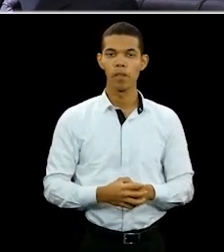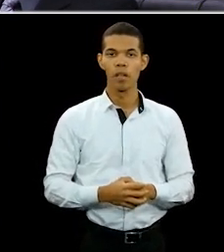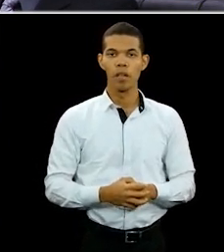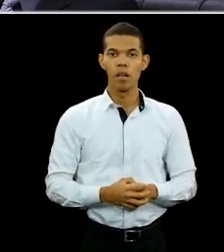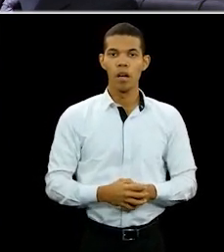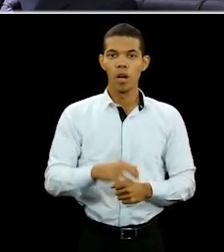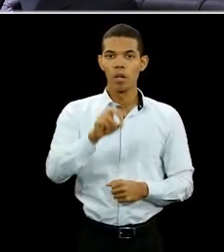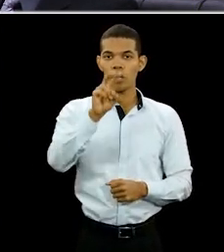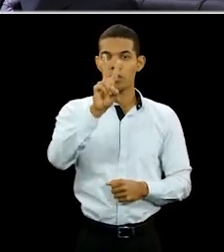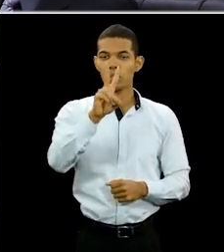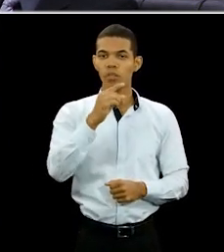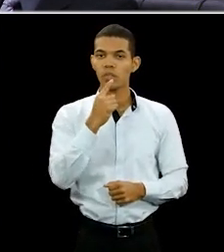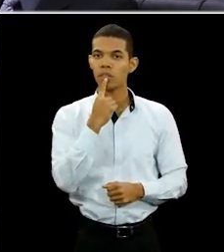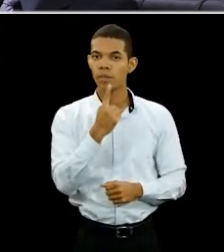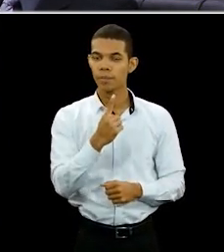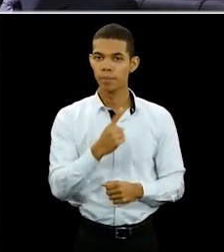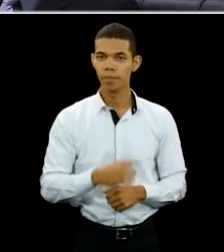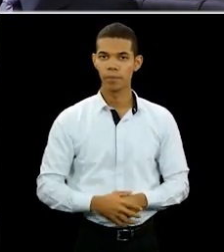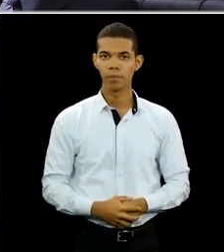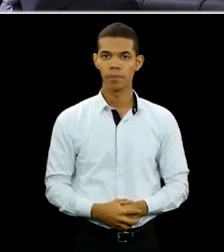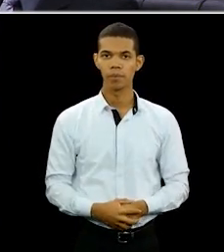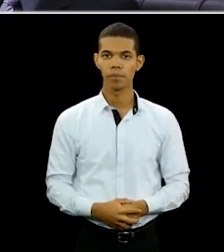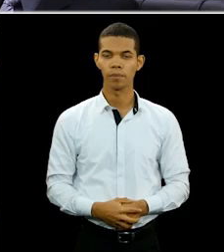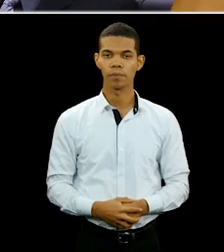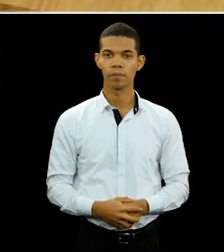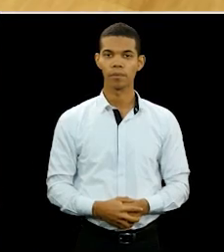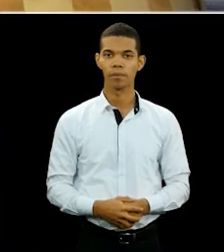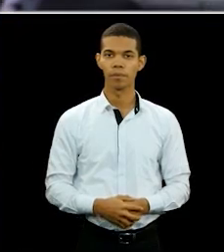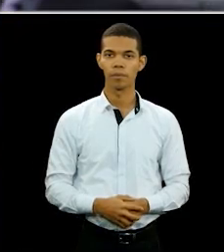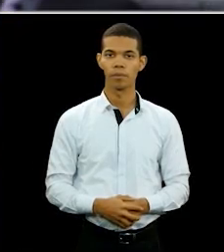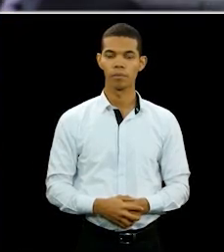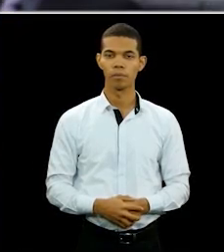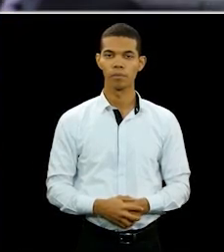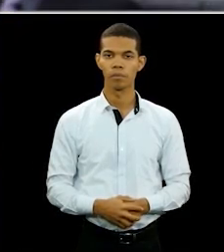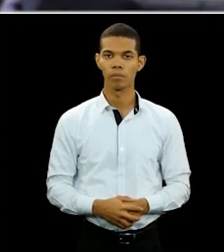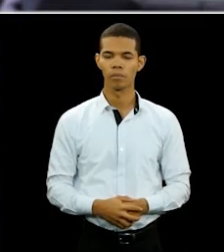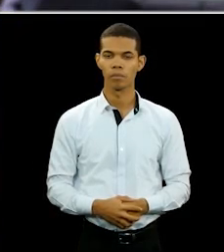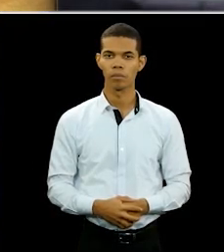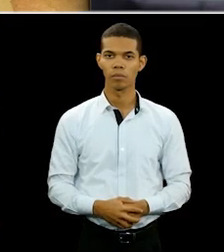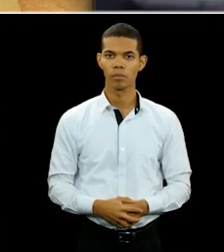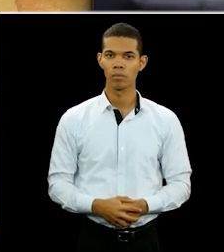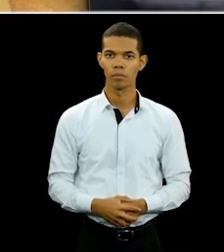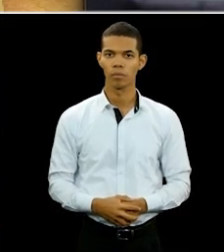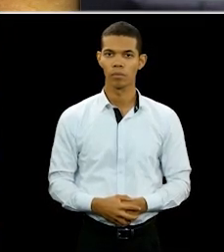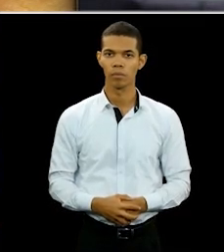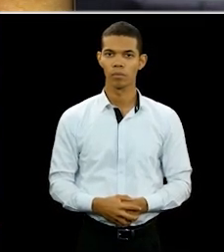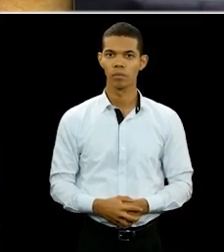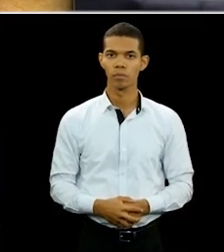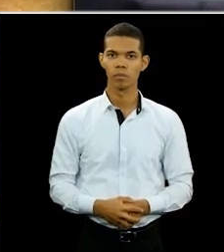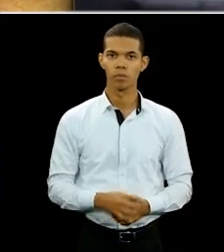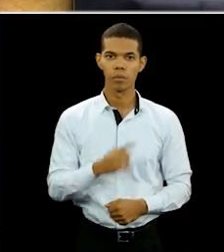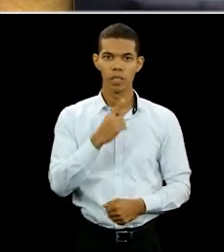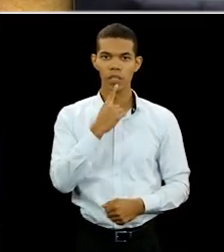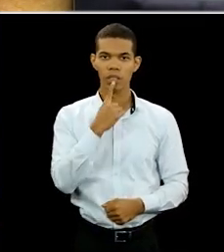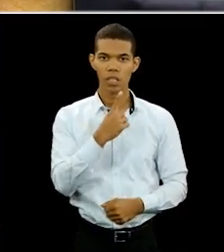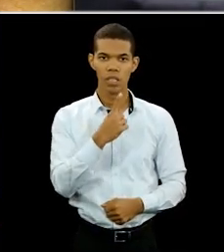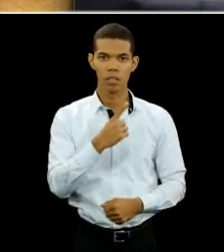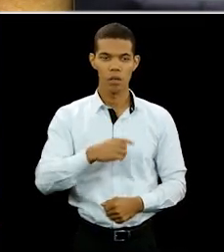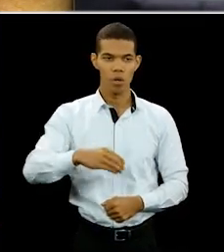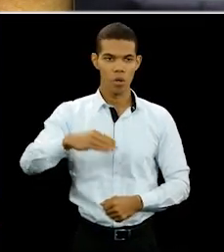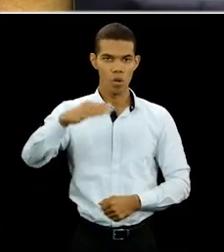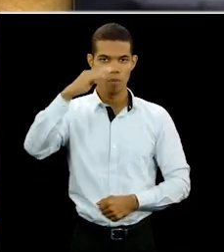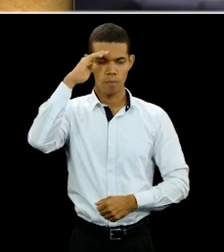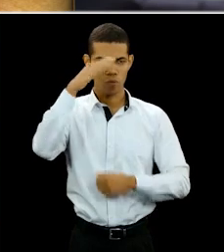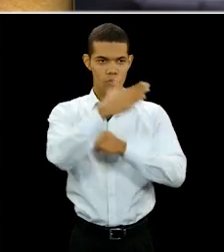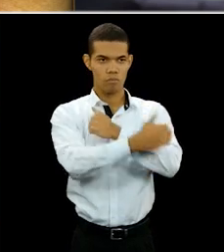número 2 Jeremías verso 2 dice tomó Pues el capitán de la guardia a